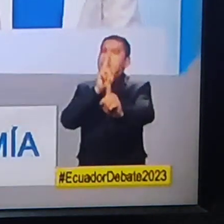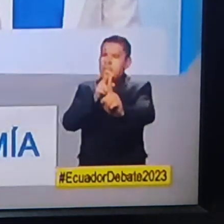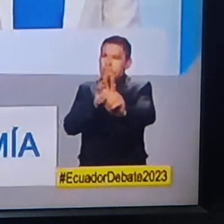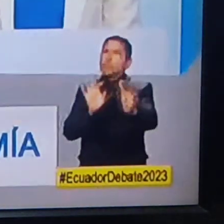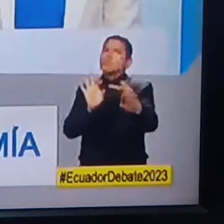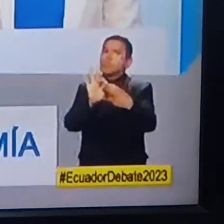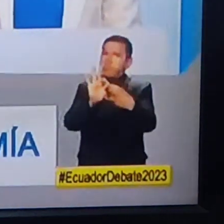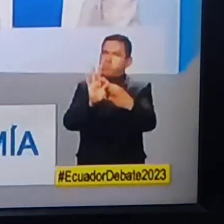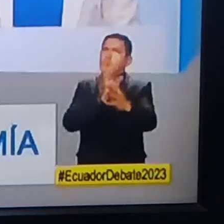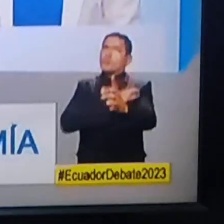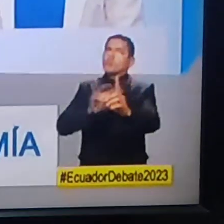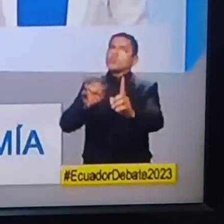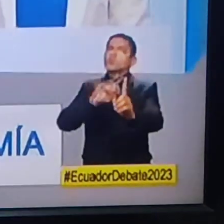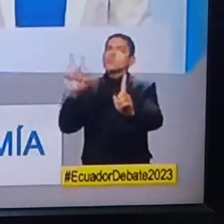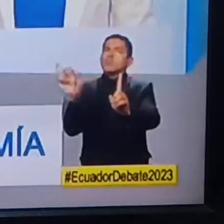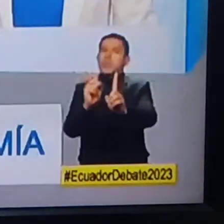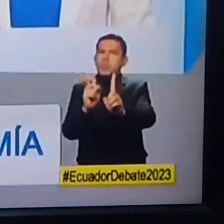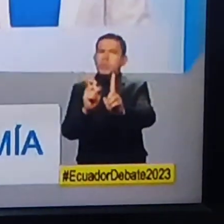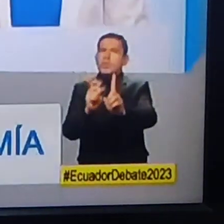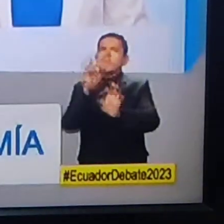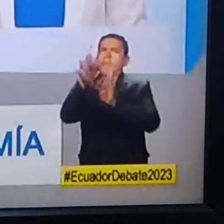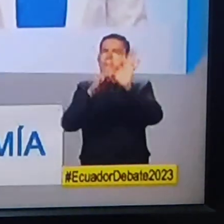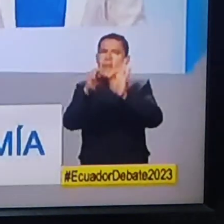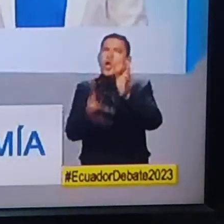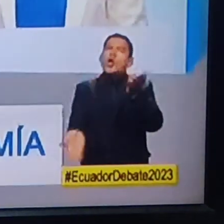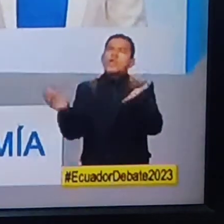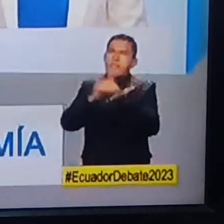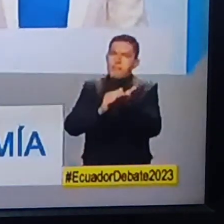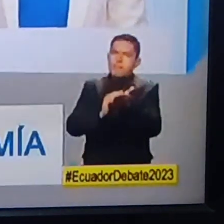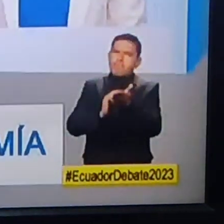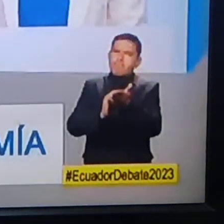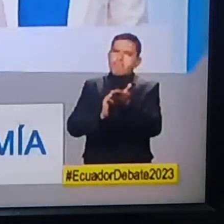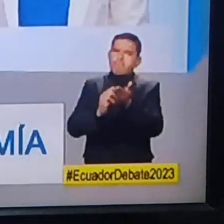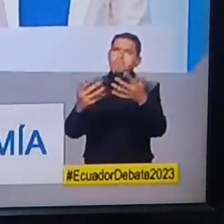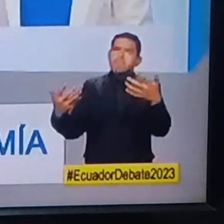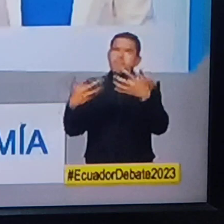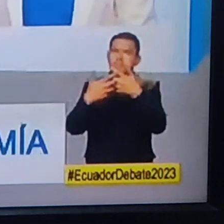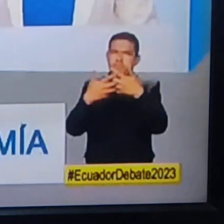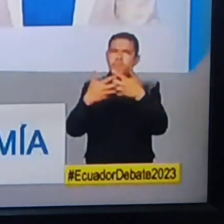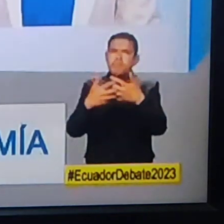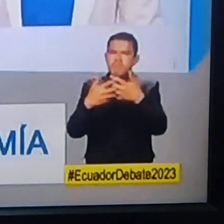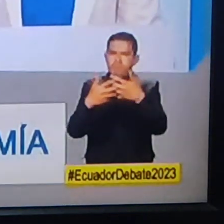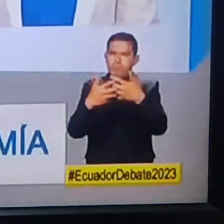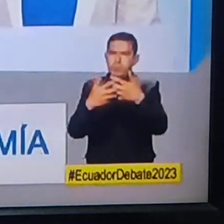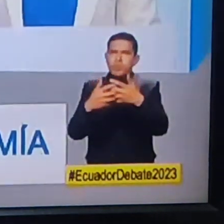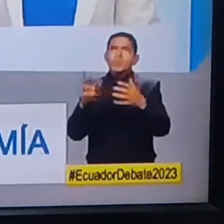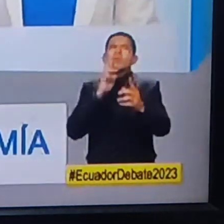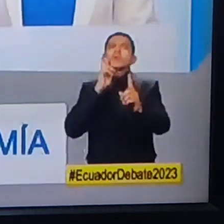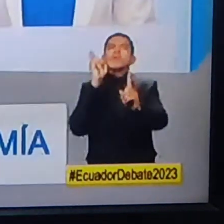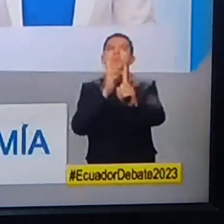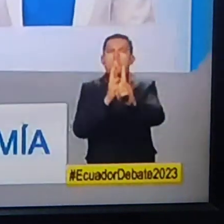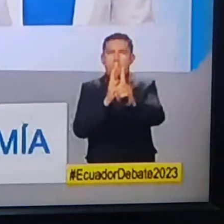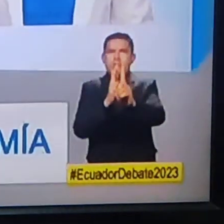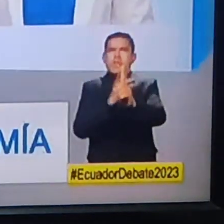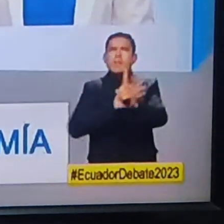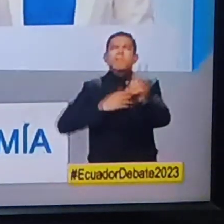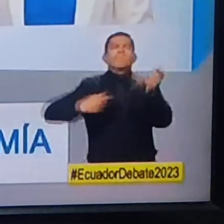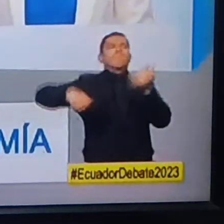González a su pregunta explicada en la réplica. Sigamos con la conjugación de esa respuesta para hacer uso de